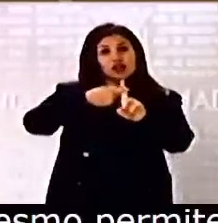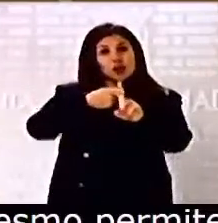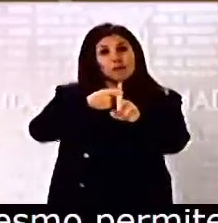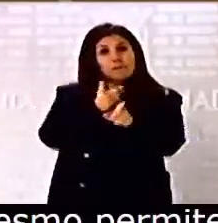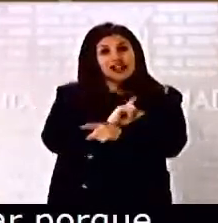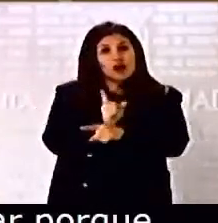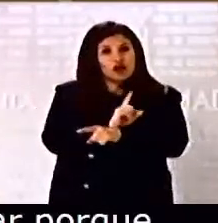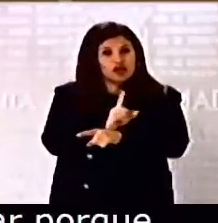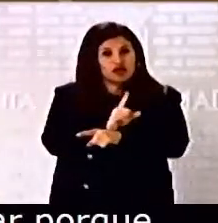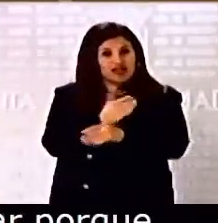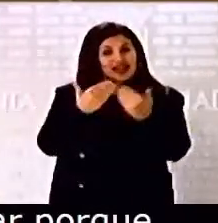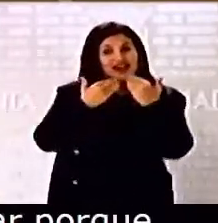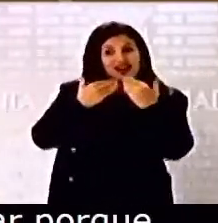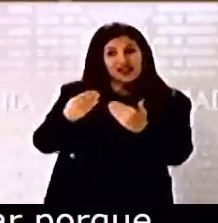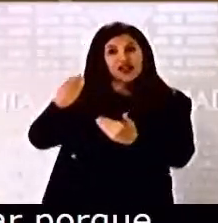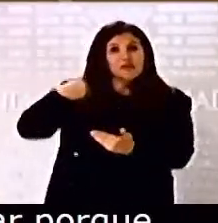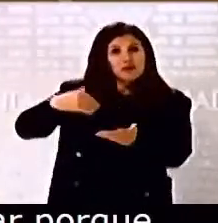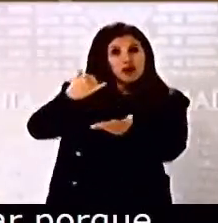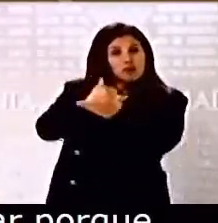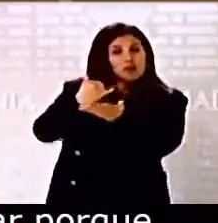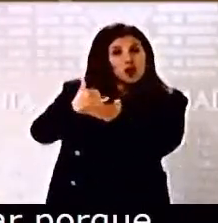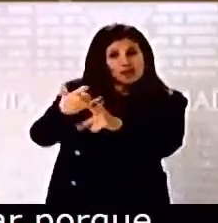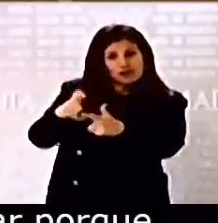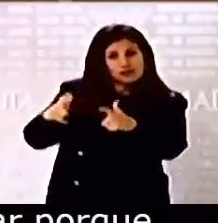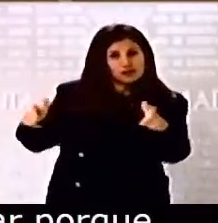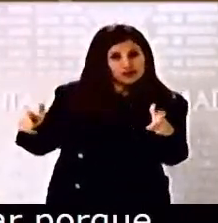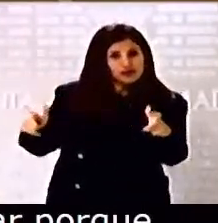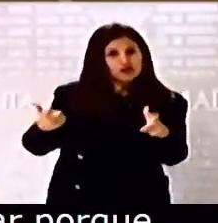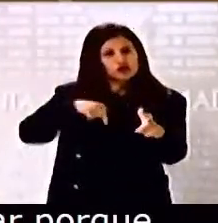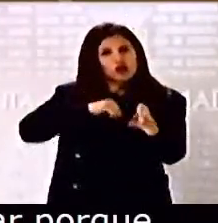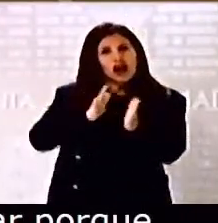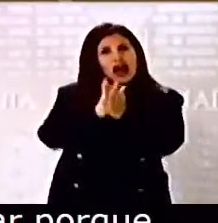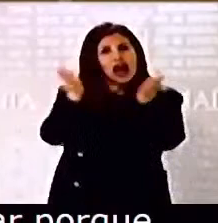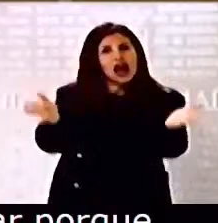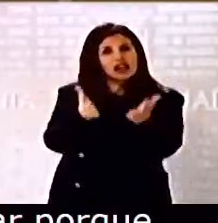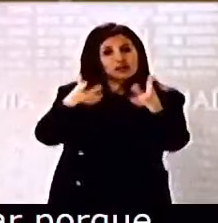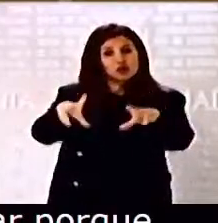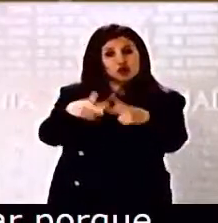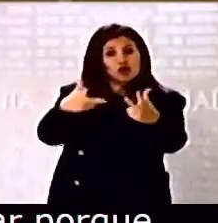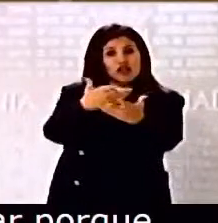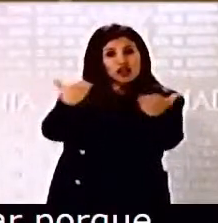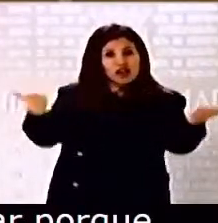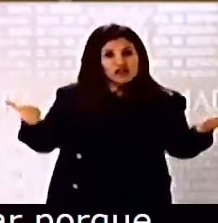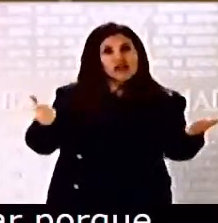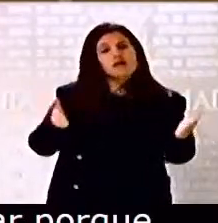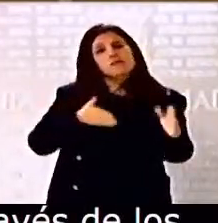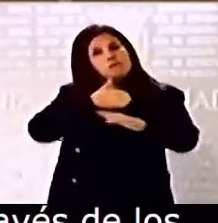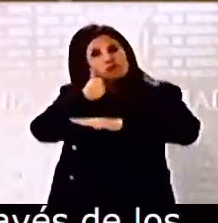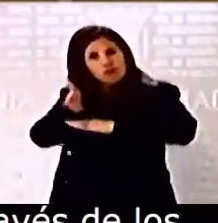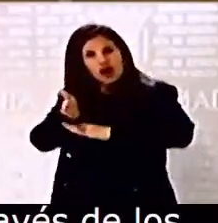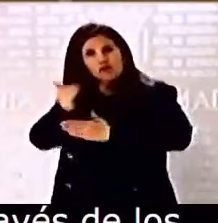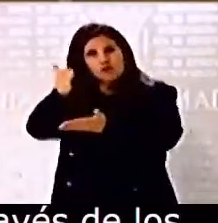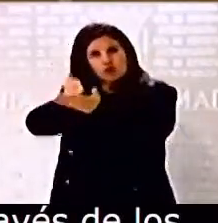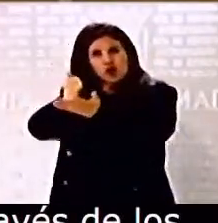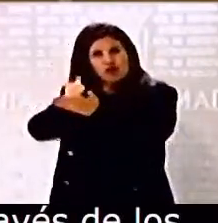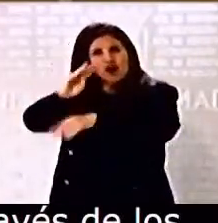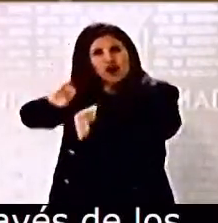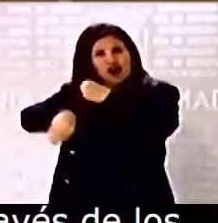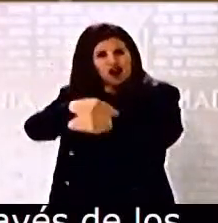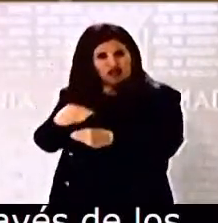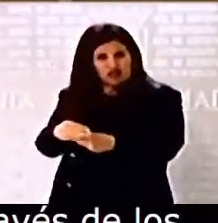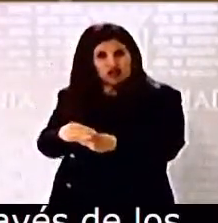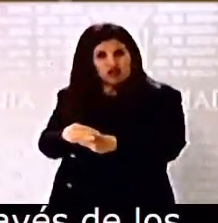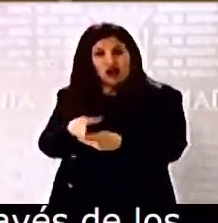cribados, y destaco y animo a la sociedad a que acuda a los cribados que se están realizando, que se